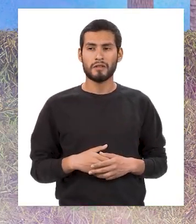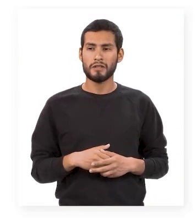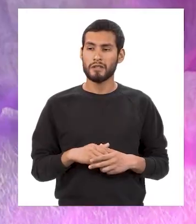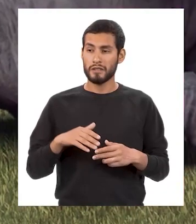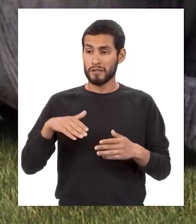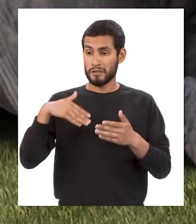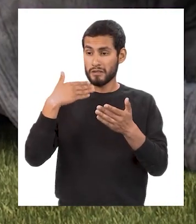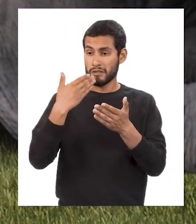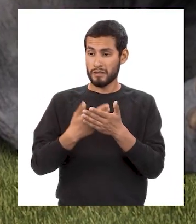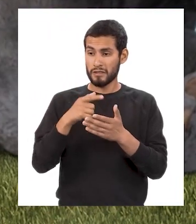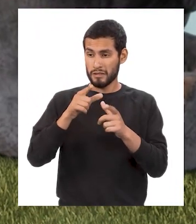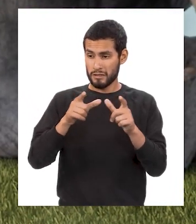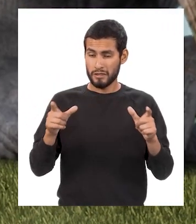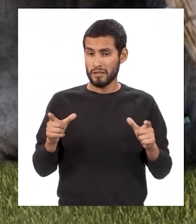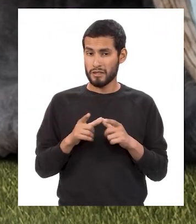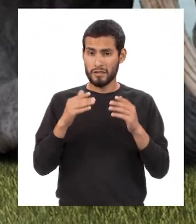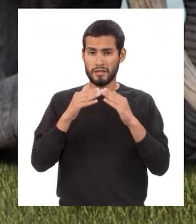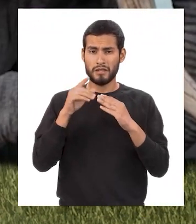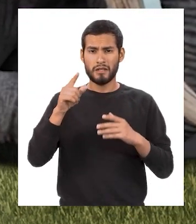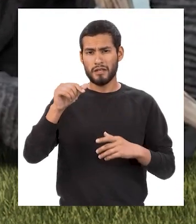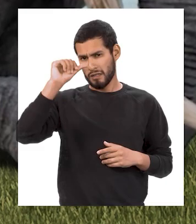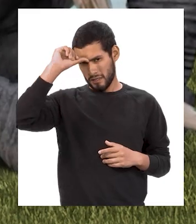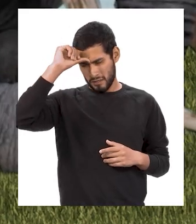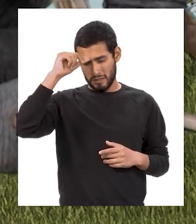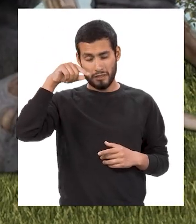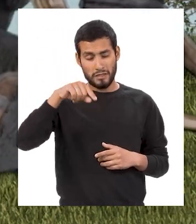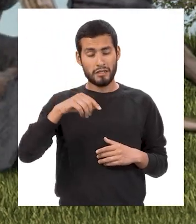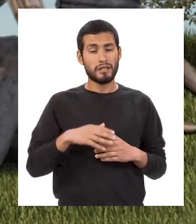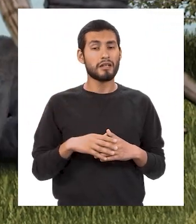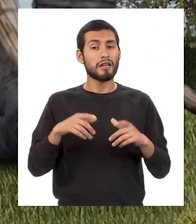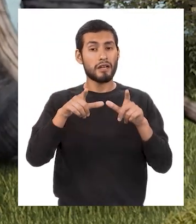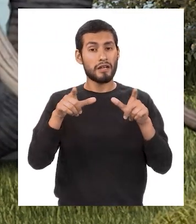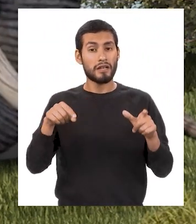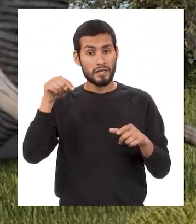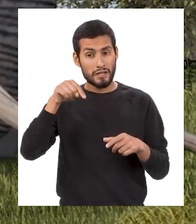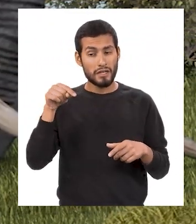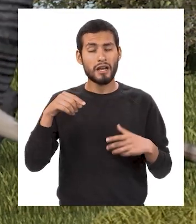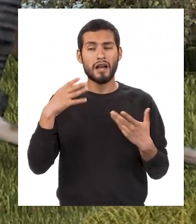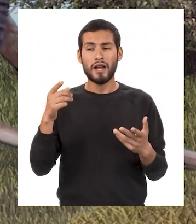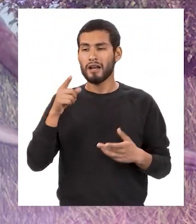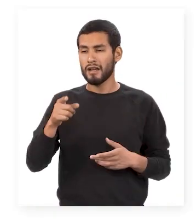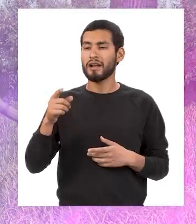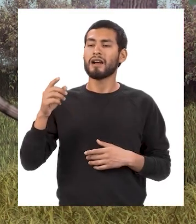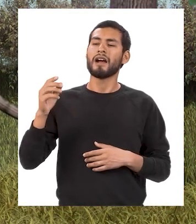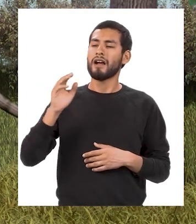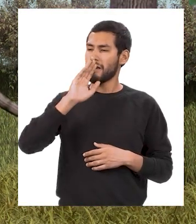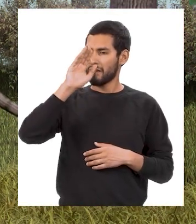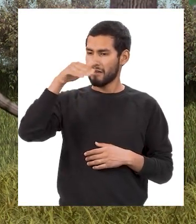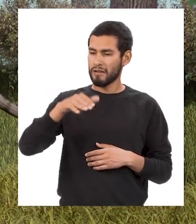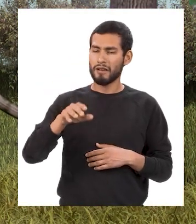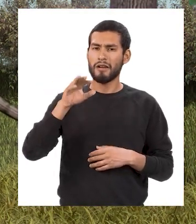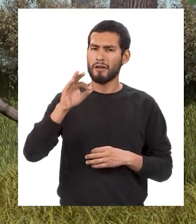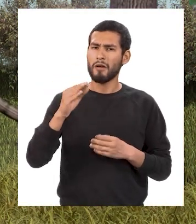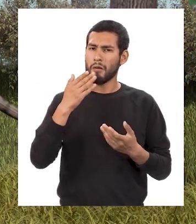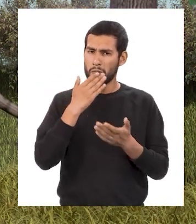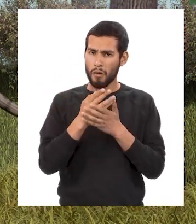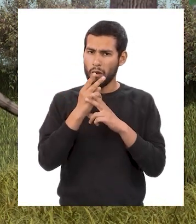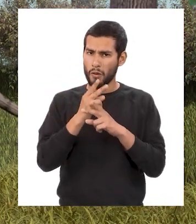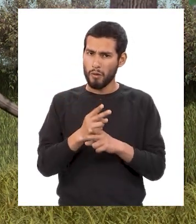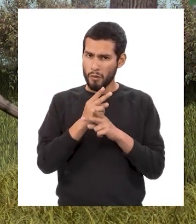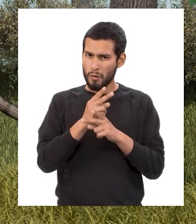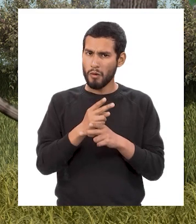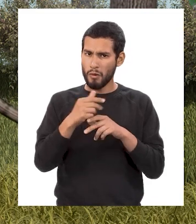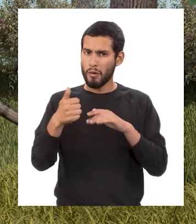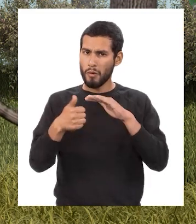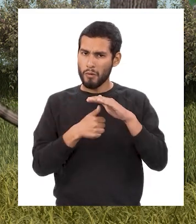verlo. Llegaron entonces a la casa de un indio, y en la cerca de la misma había un elefante medio